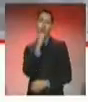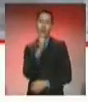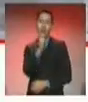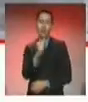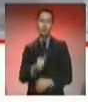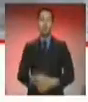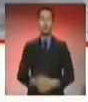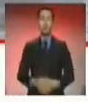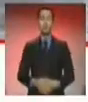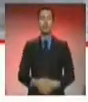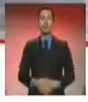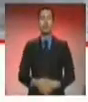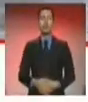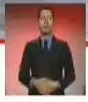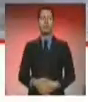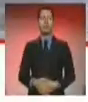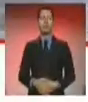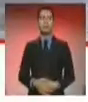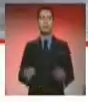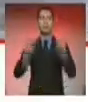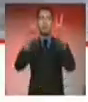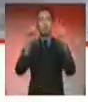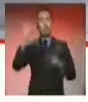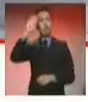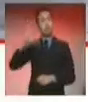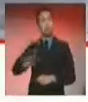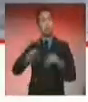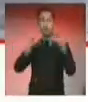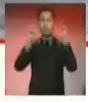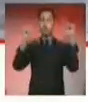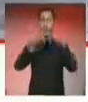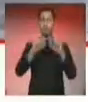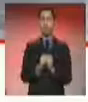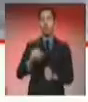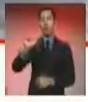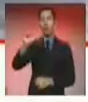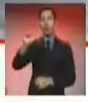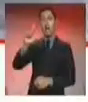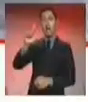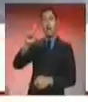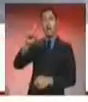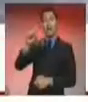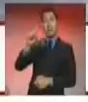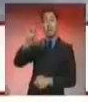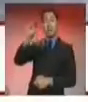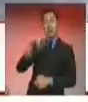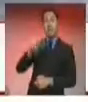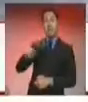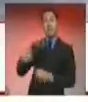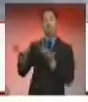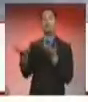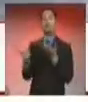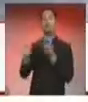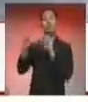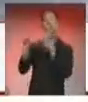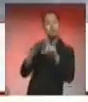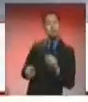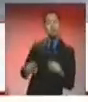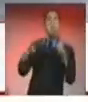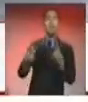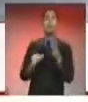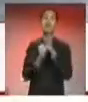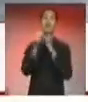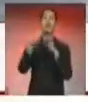Vamos con información del caso Odebrecht. Alexei Mosquera fue consultor de la empresa brasileña y al mismo tiempo ministro de